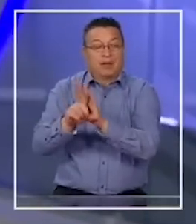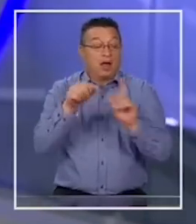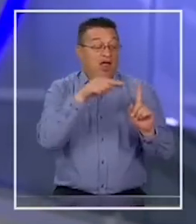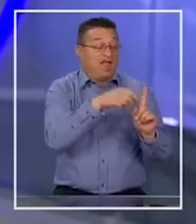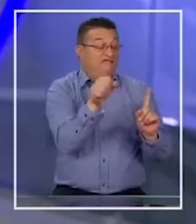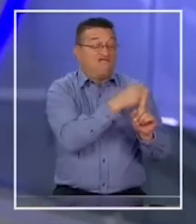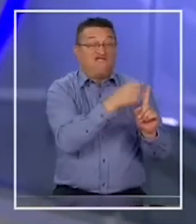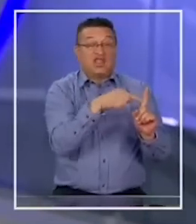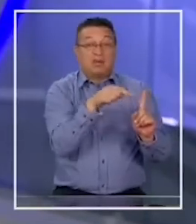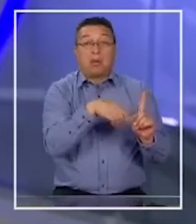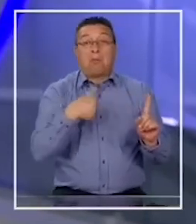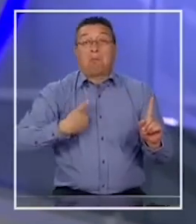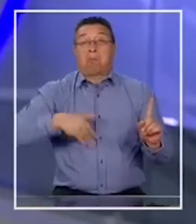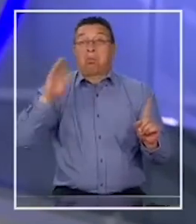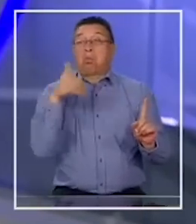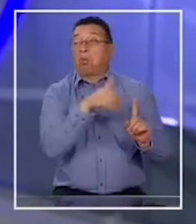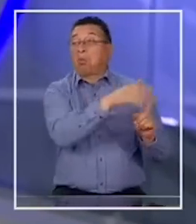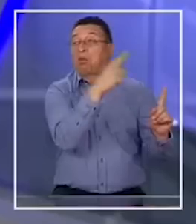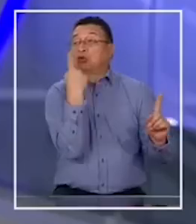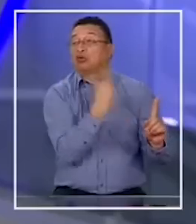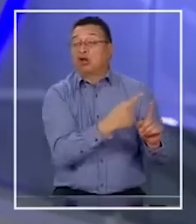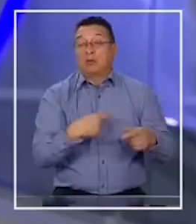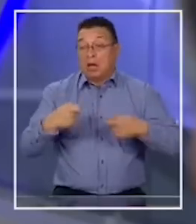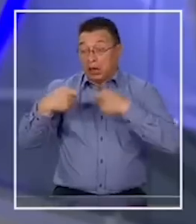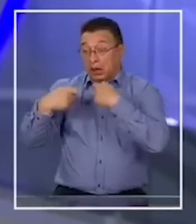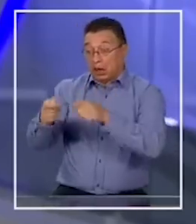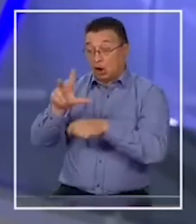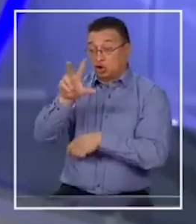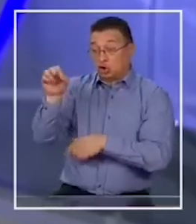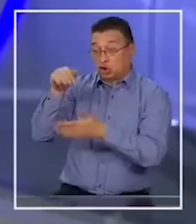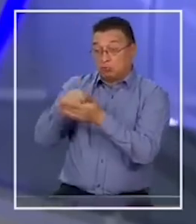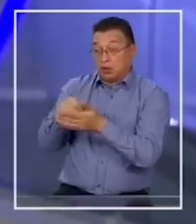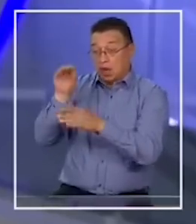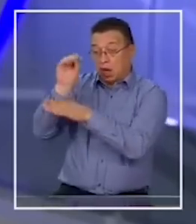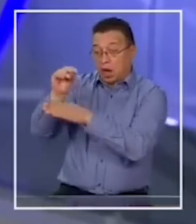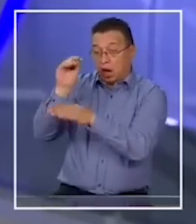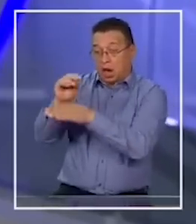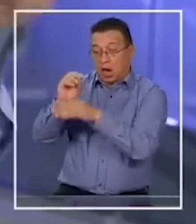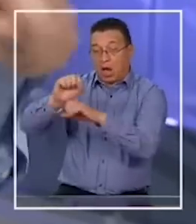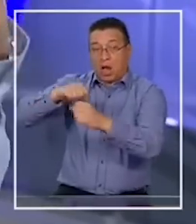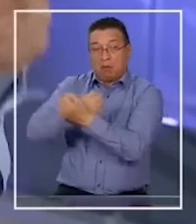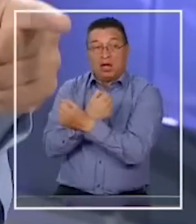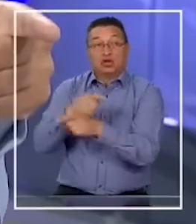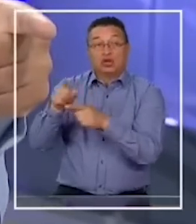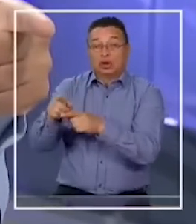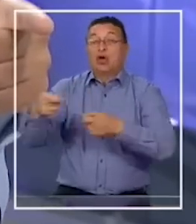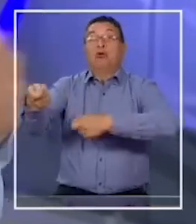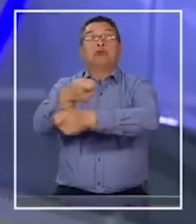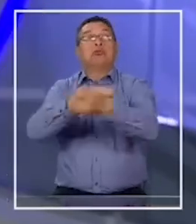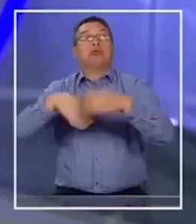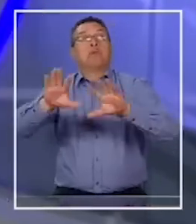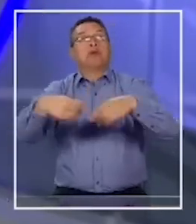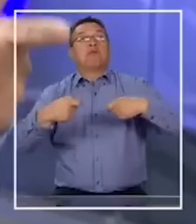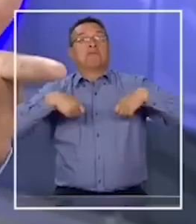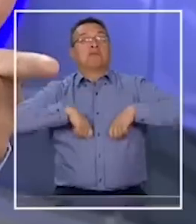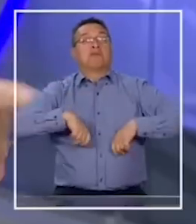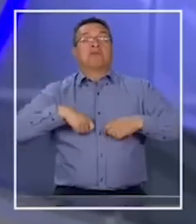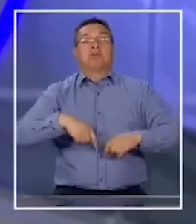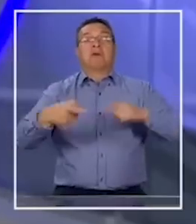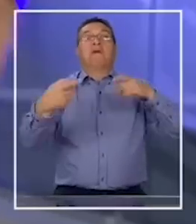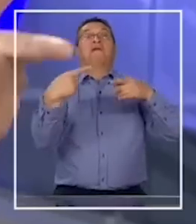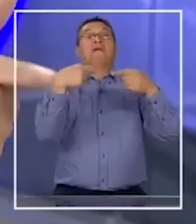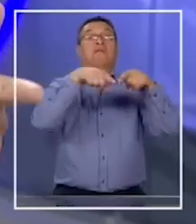no protege el de las víctimas me parece complejo cuando se gastan ochocientos mil pesos en mantener un preso que sigue siendo negocio desde la cárcel que tiene visitas